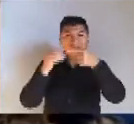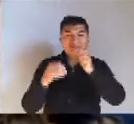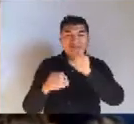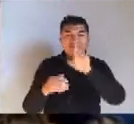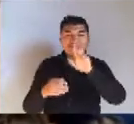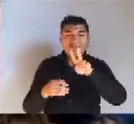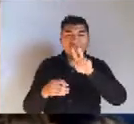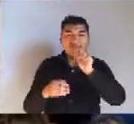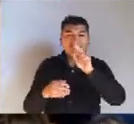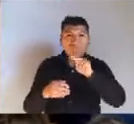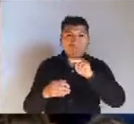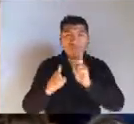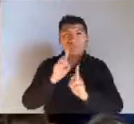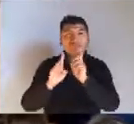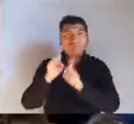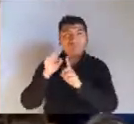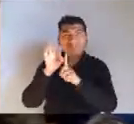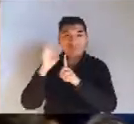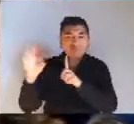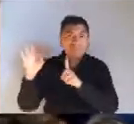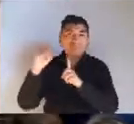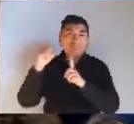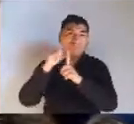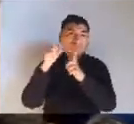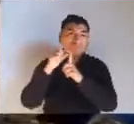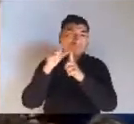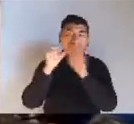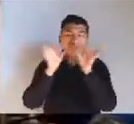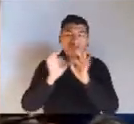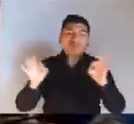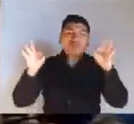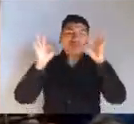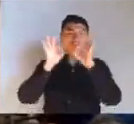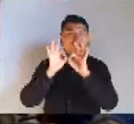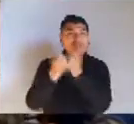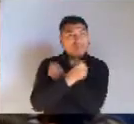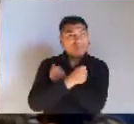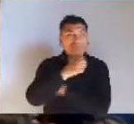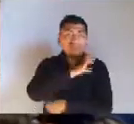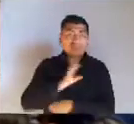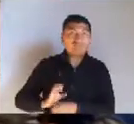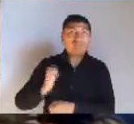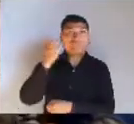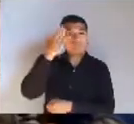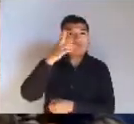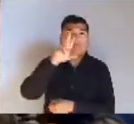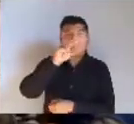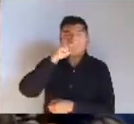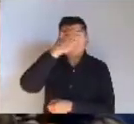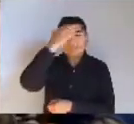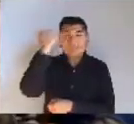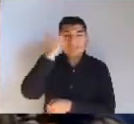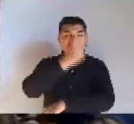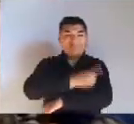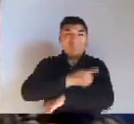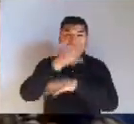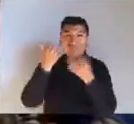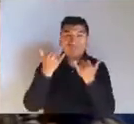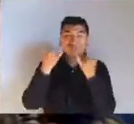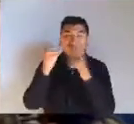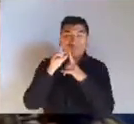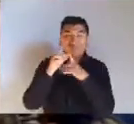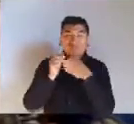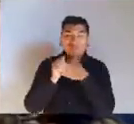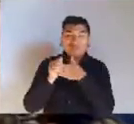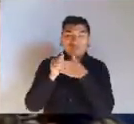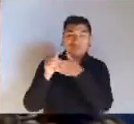y ha sintetizado en algunas frases y palabras lo importante del amor de Cristo. No olvidemos que el día de hoy la palabra nos